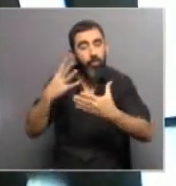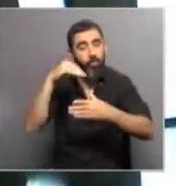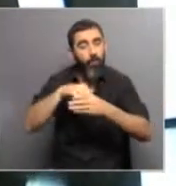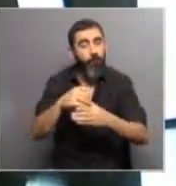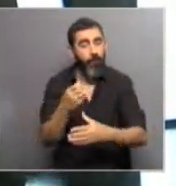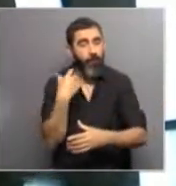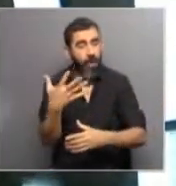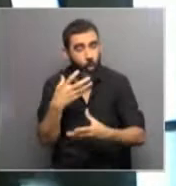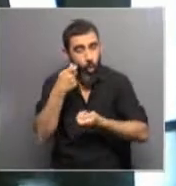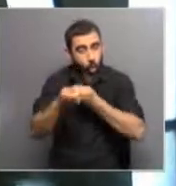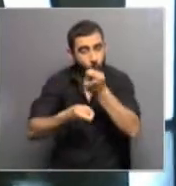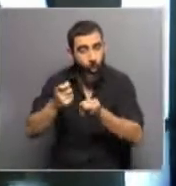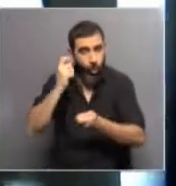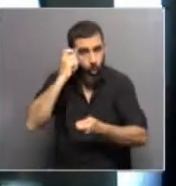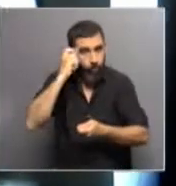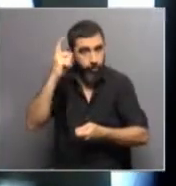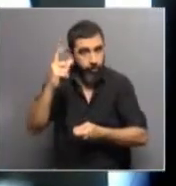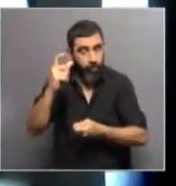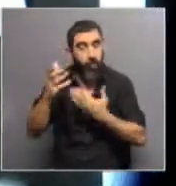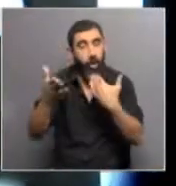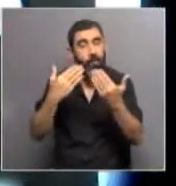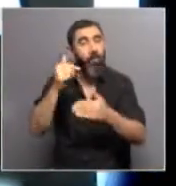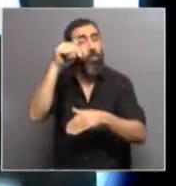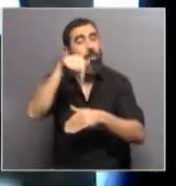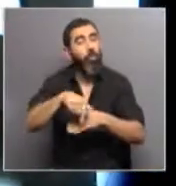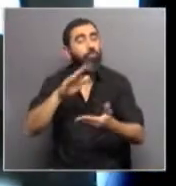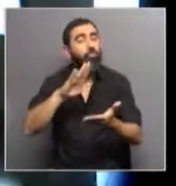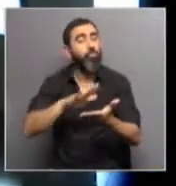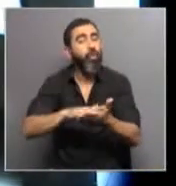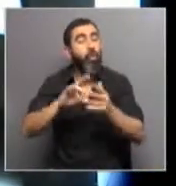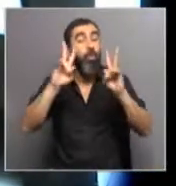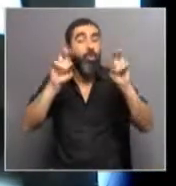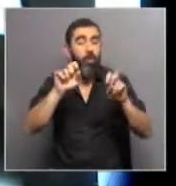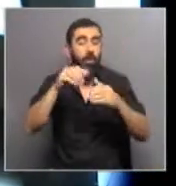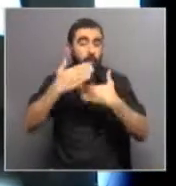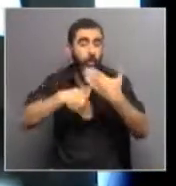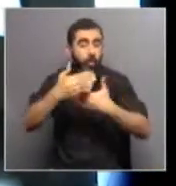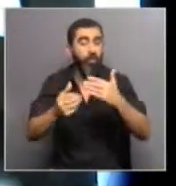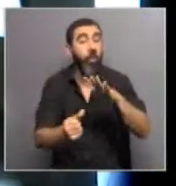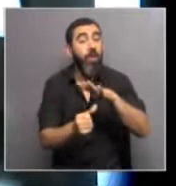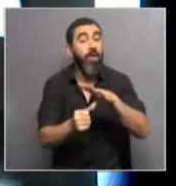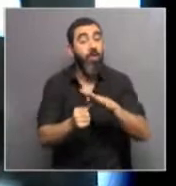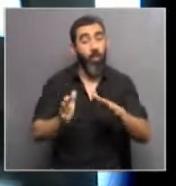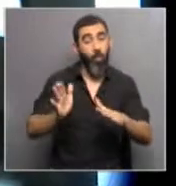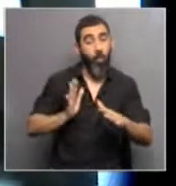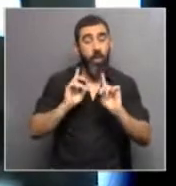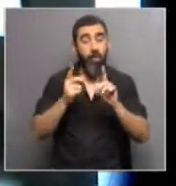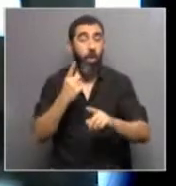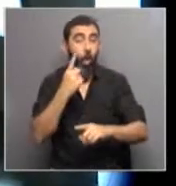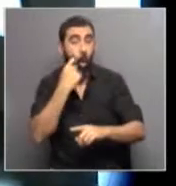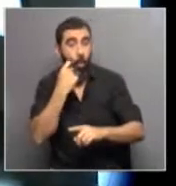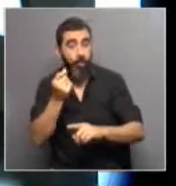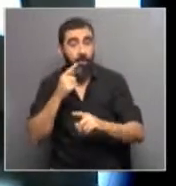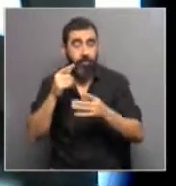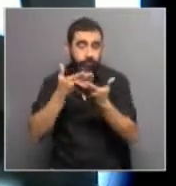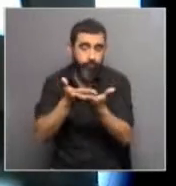valor y conocimiento. Vamos a conversar hoy sobre una parte de ese proceso liderado por mujeres y hombres que bajan